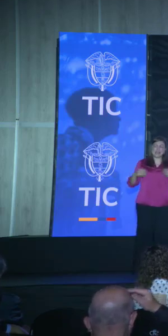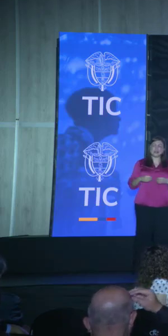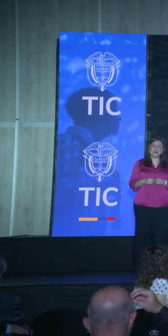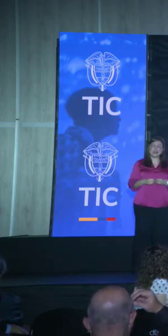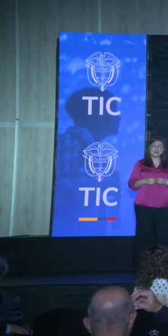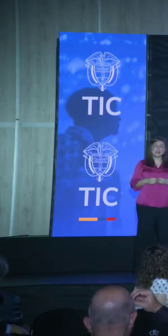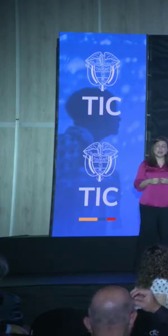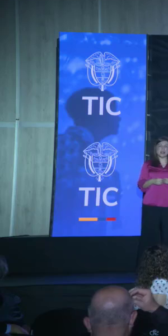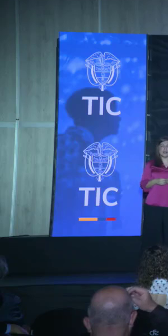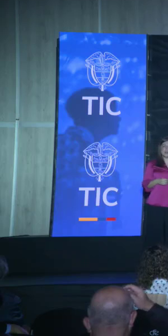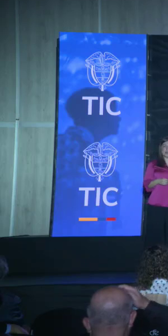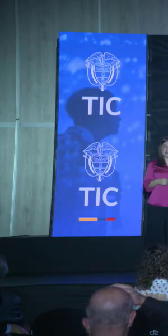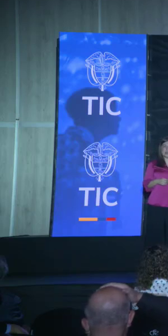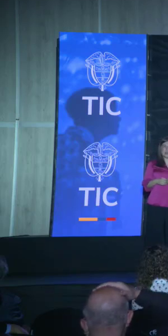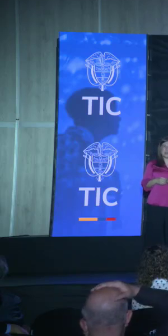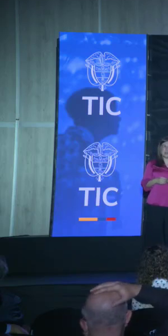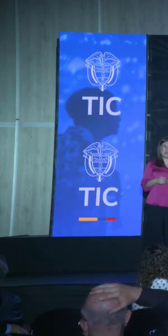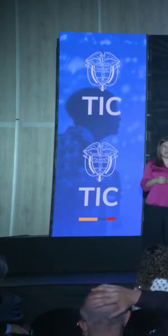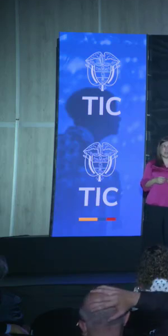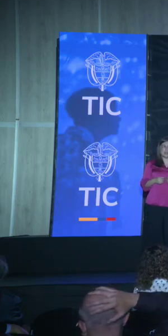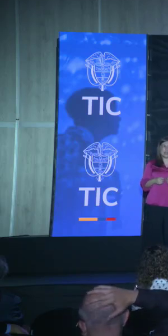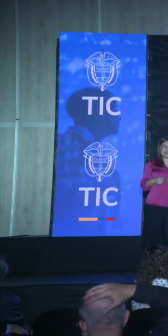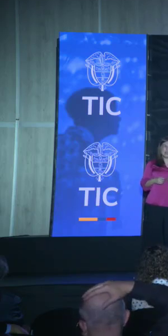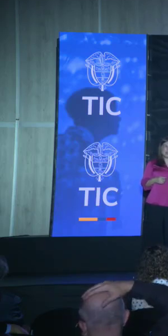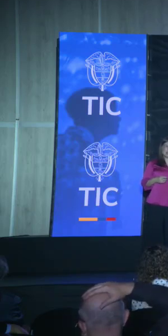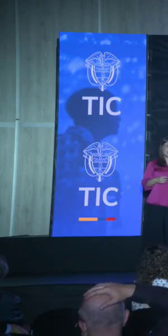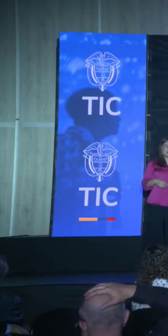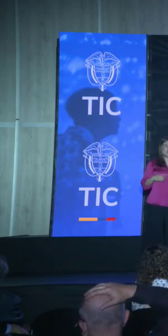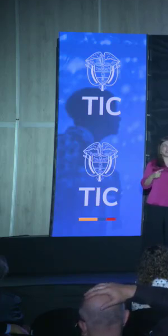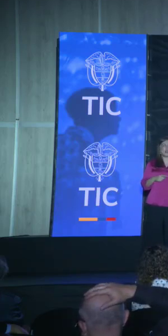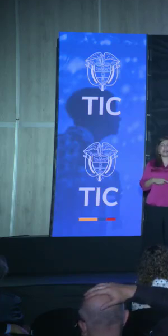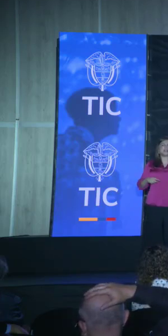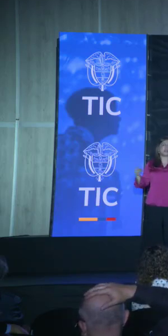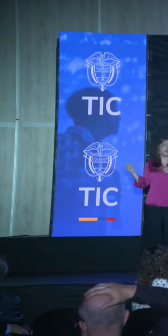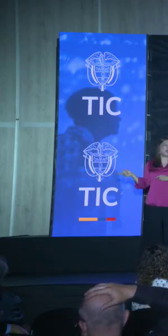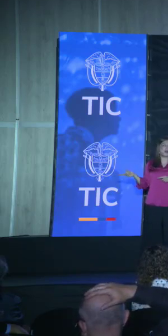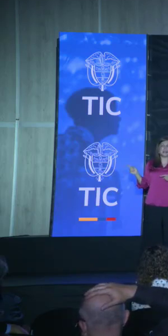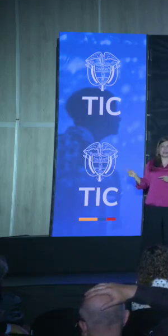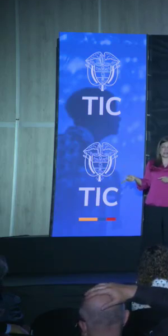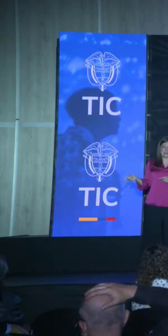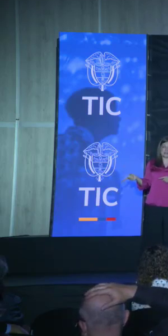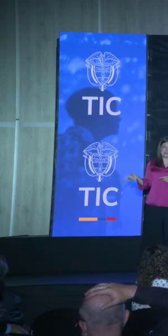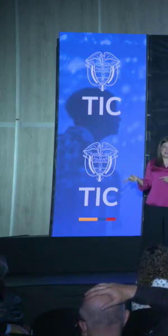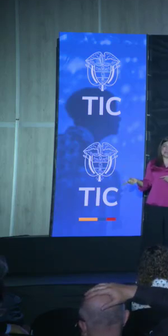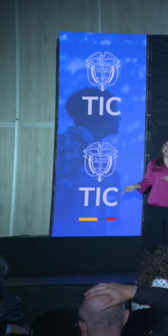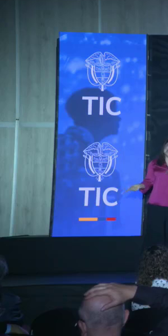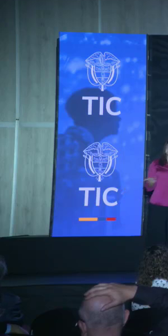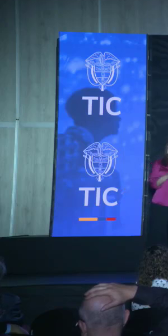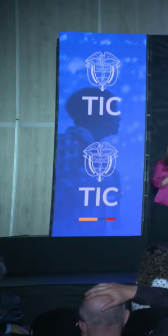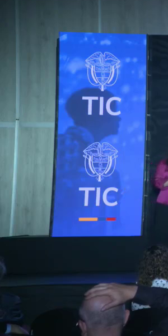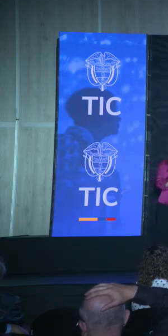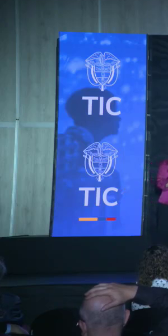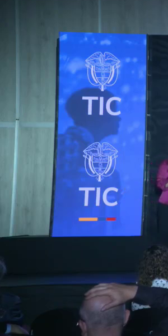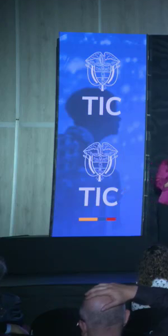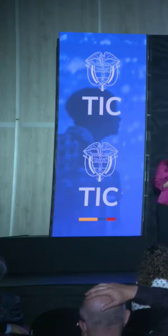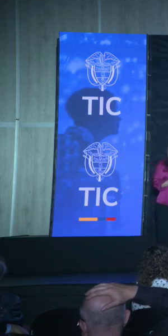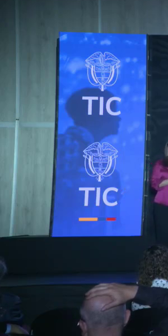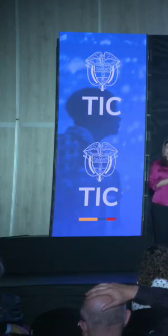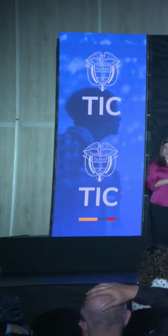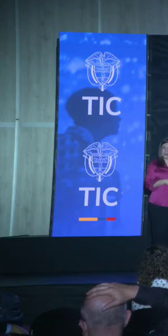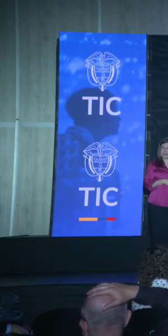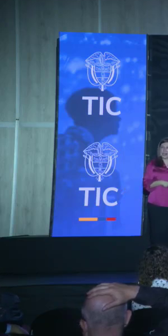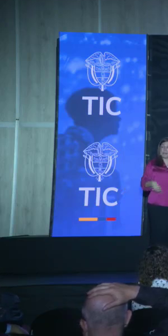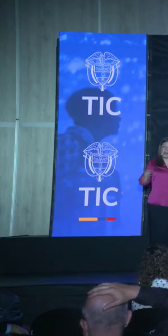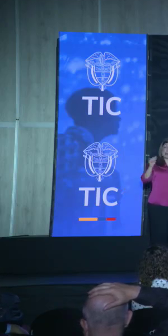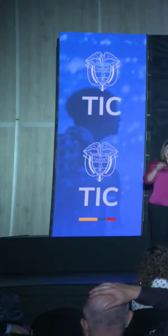muchas, ¿verdad? Entonces, eso hay que considerarlo porque significa que es una inversión que el Estado no va a hacer. Tienen que hacerle a